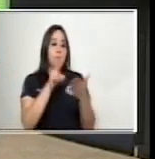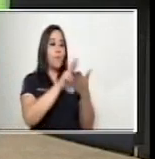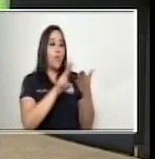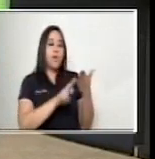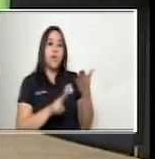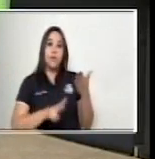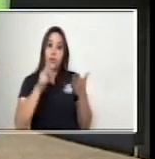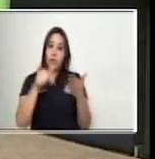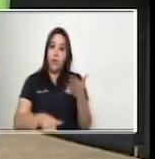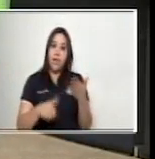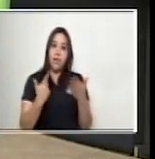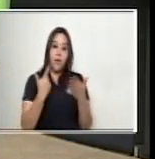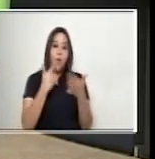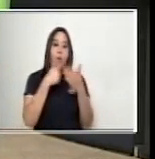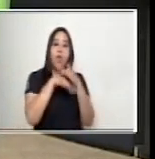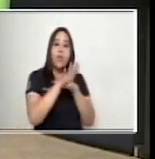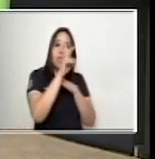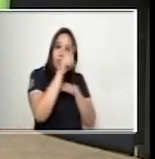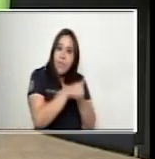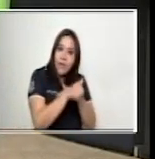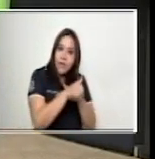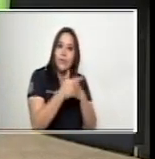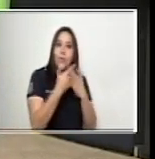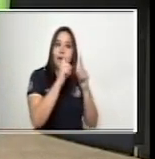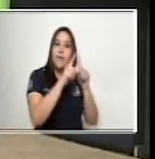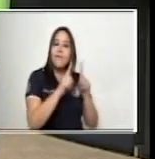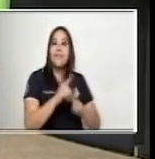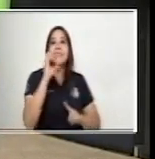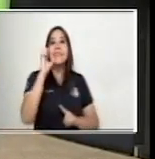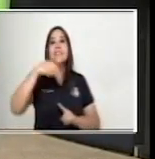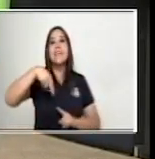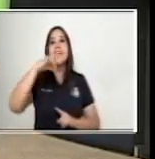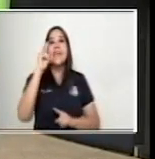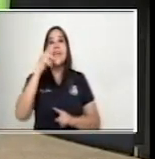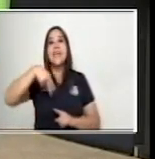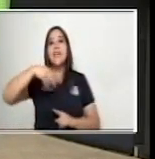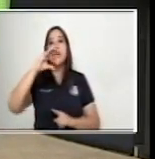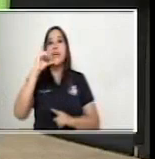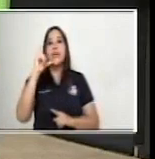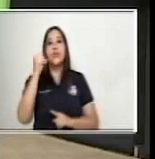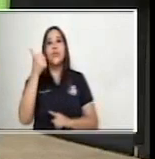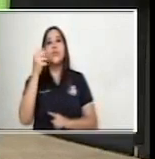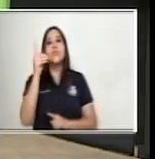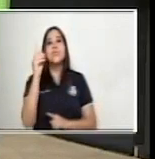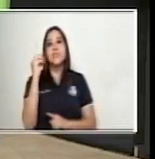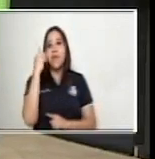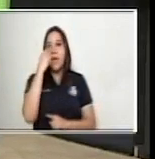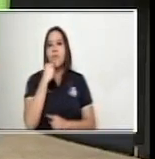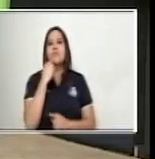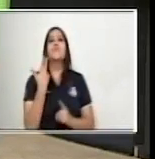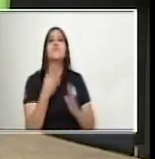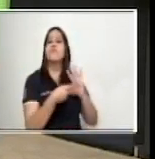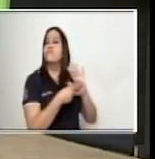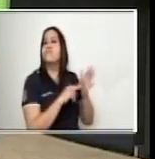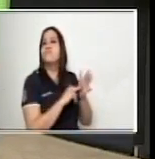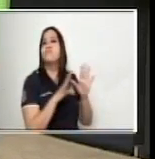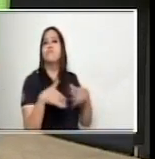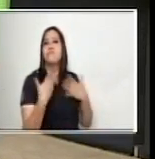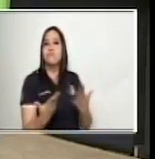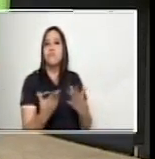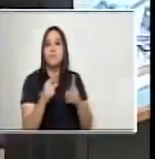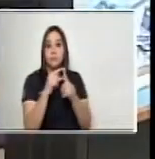compartir, dentro de ella podemos encontrar varios enunciados. ¿Qué son los enunciados?